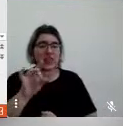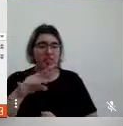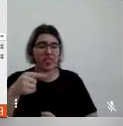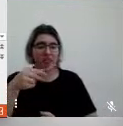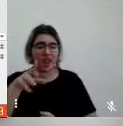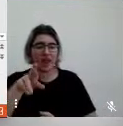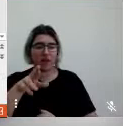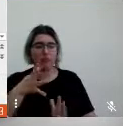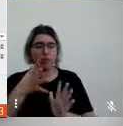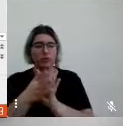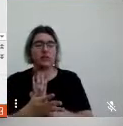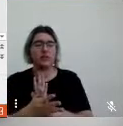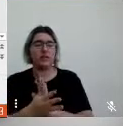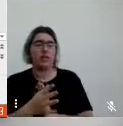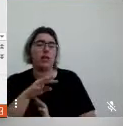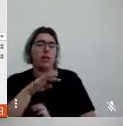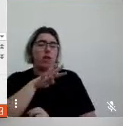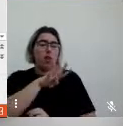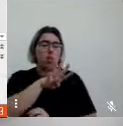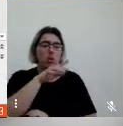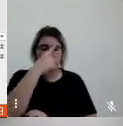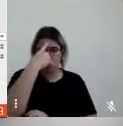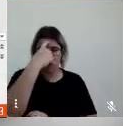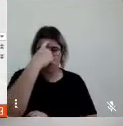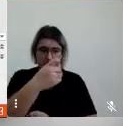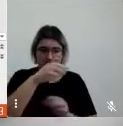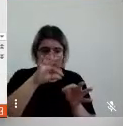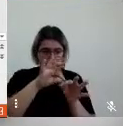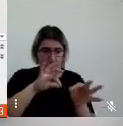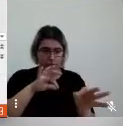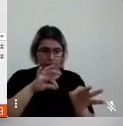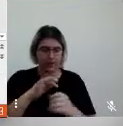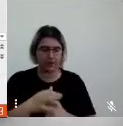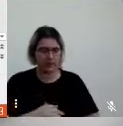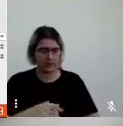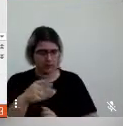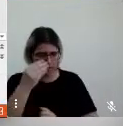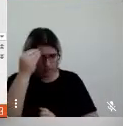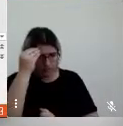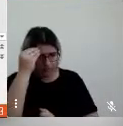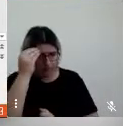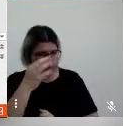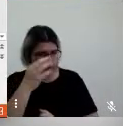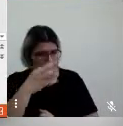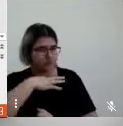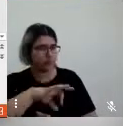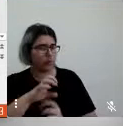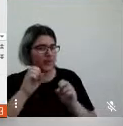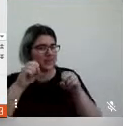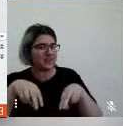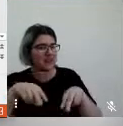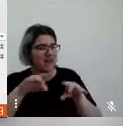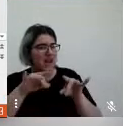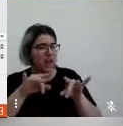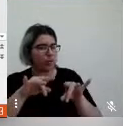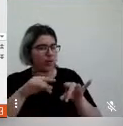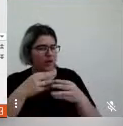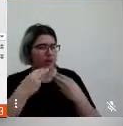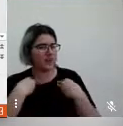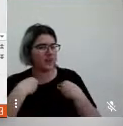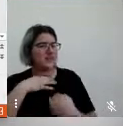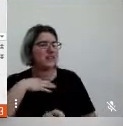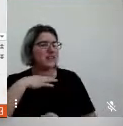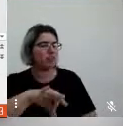azúcar al día. ¿Pero qué pensáis? ¿Que se puede vivir sin consumir azúcar o que tenemos que consumir